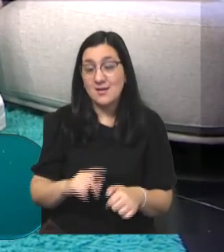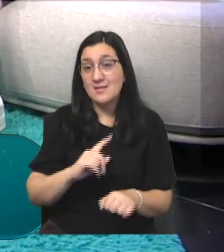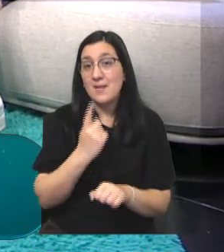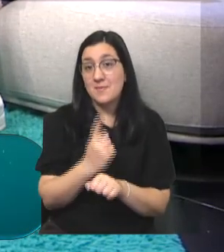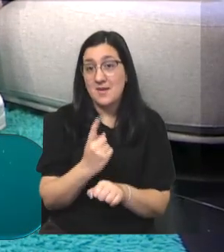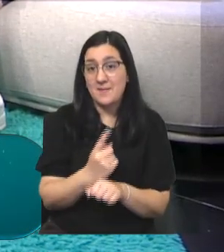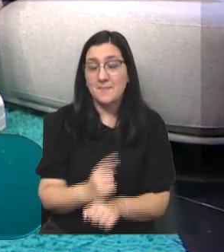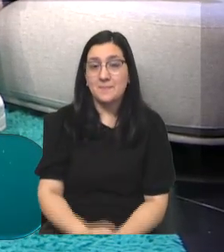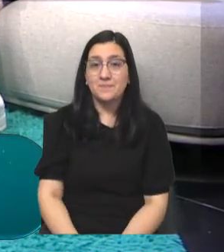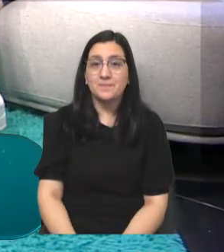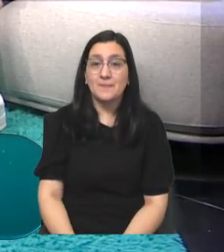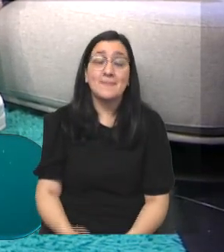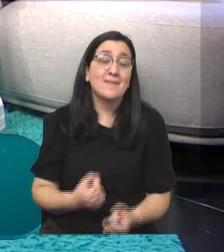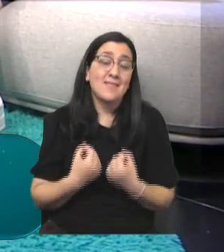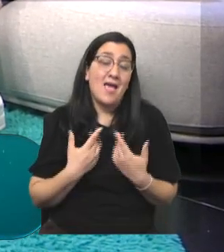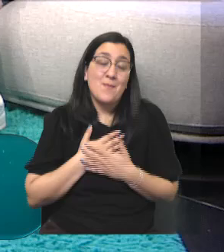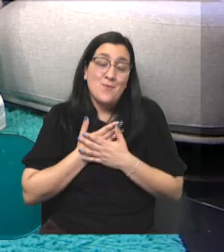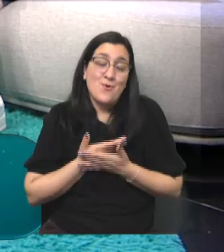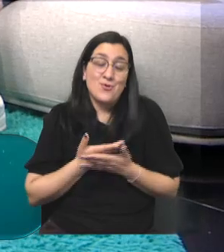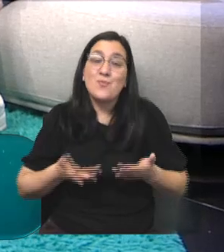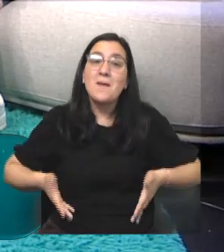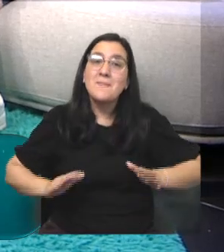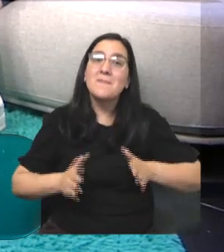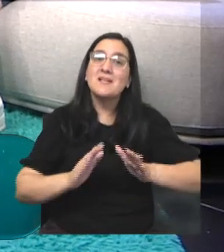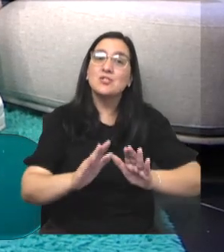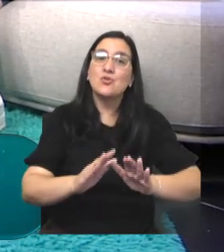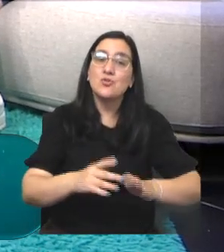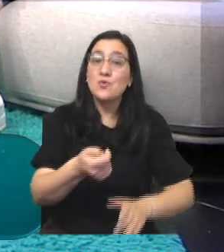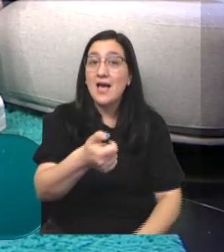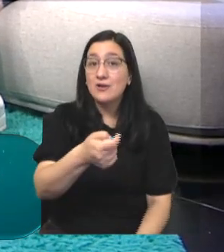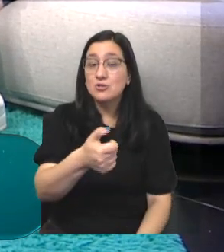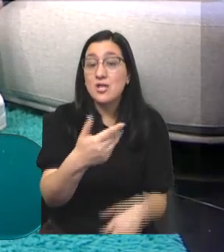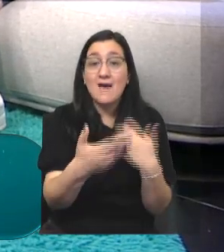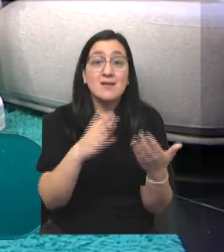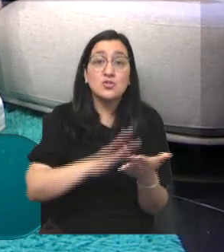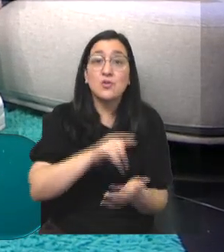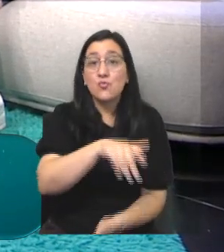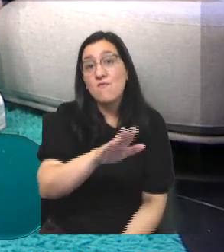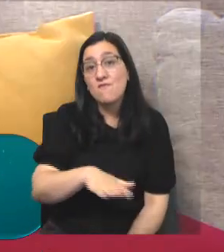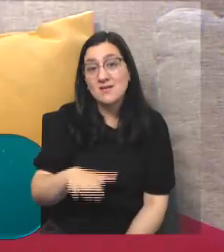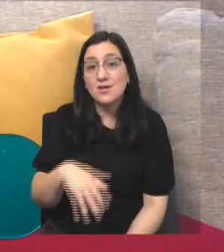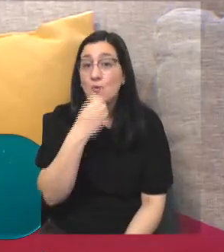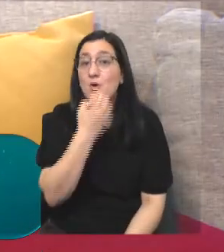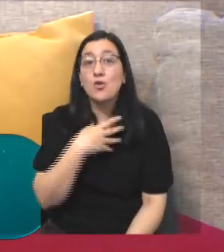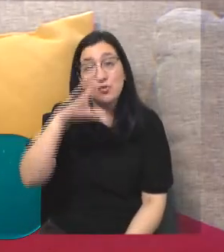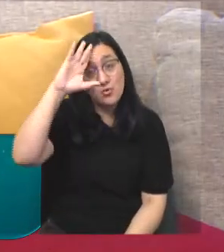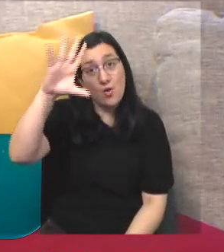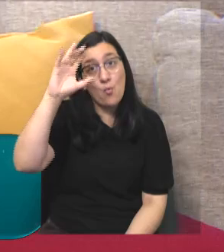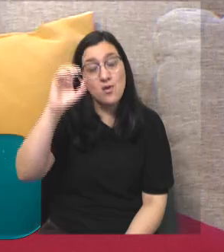primera, y te llena de amor. Cómo a veces la preparación de un arroz está hablando de tu infancia, de lo mejor, de tus